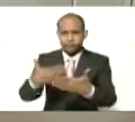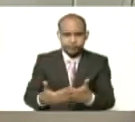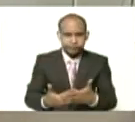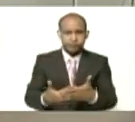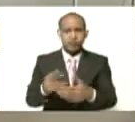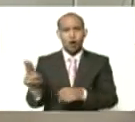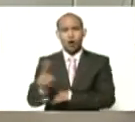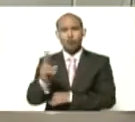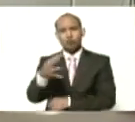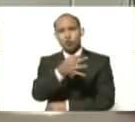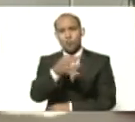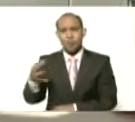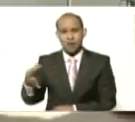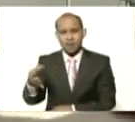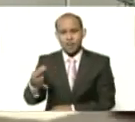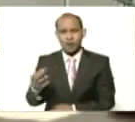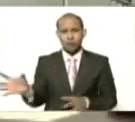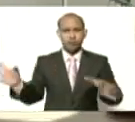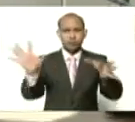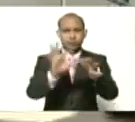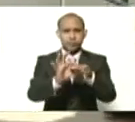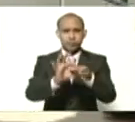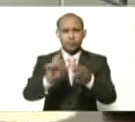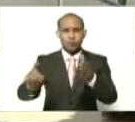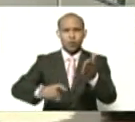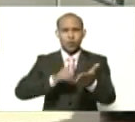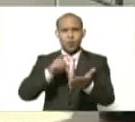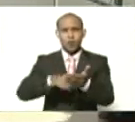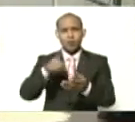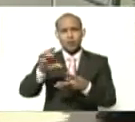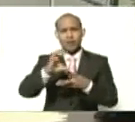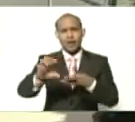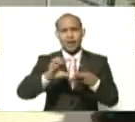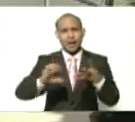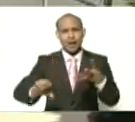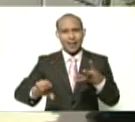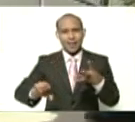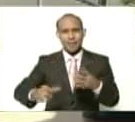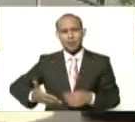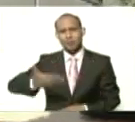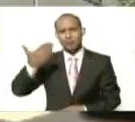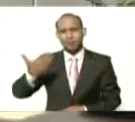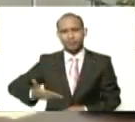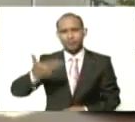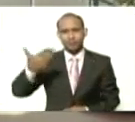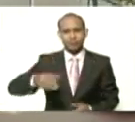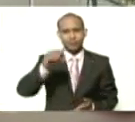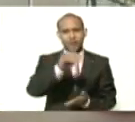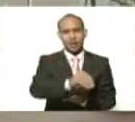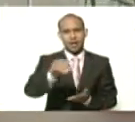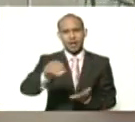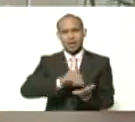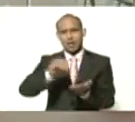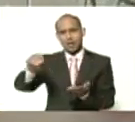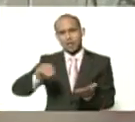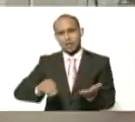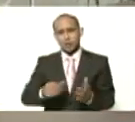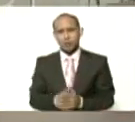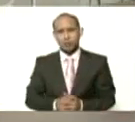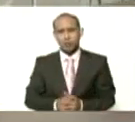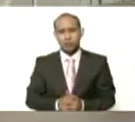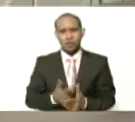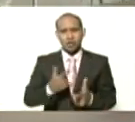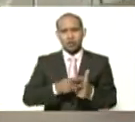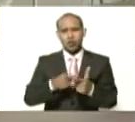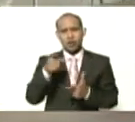eficiente y concentrado son un elemento de carácter estratégico. En este